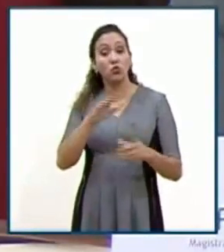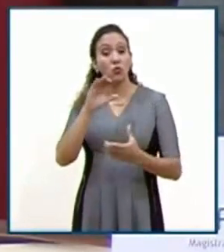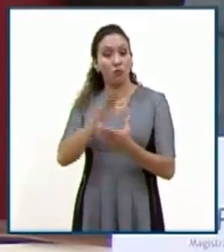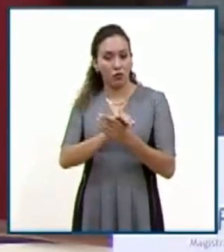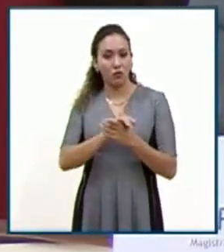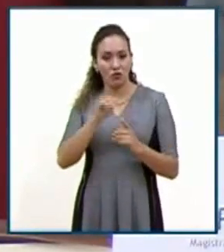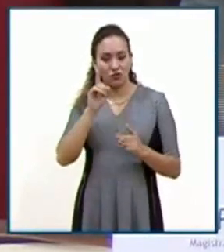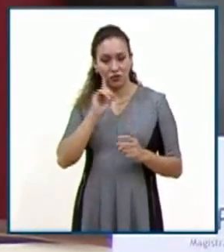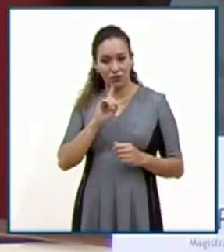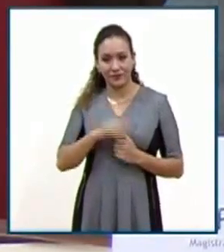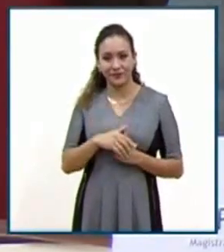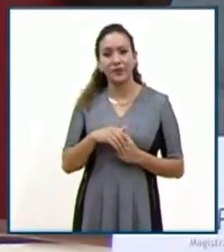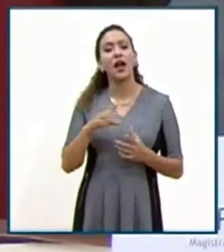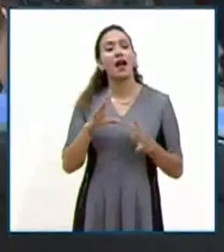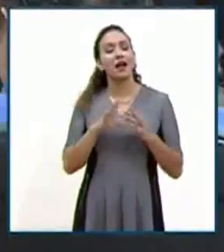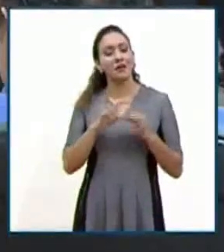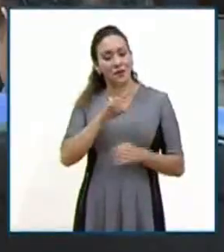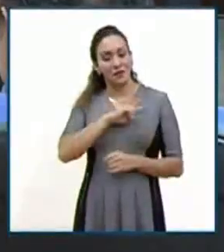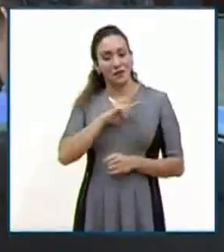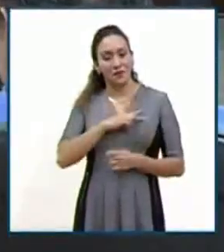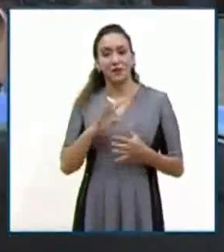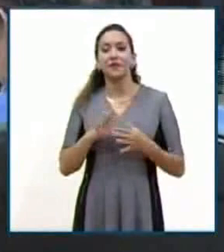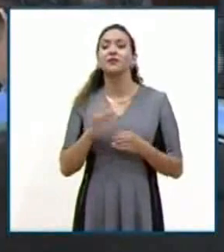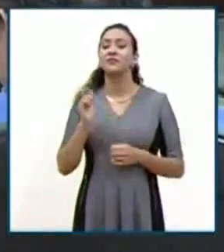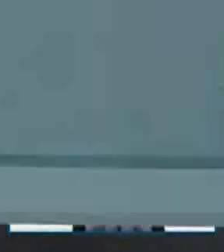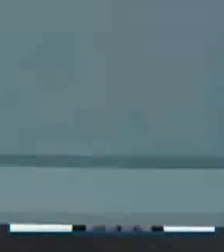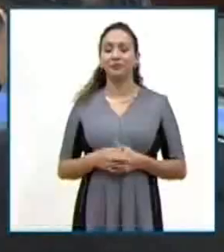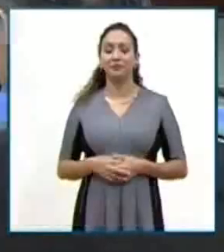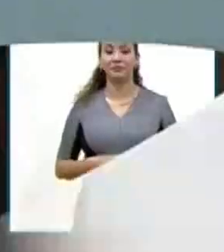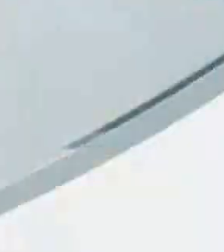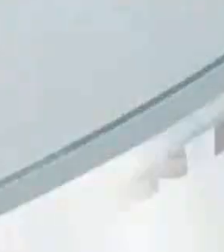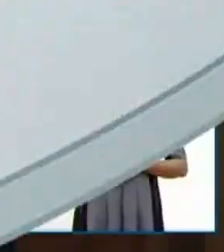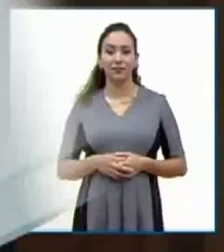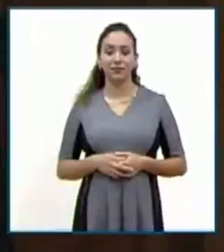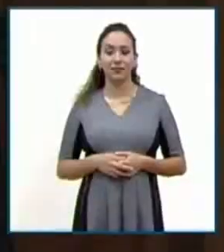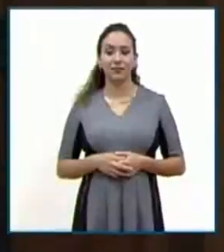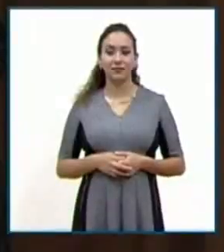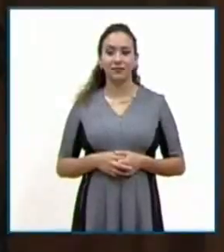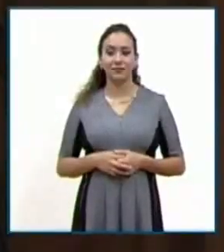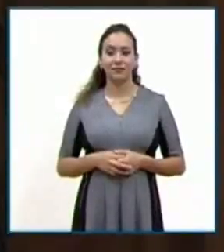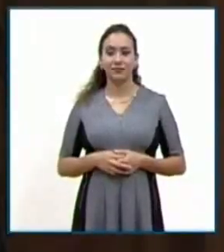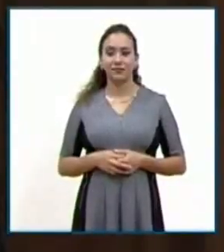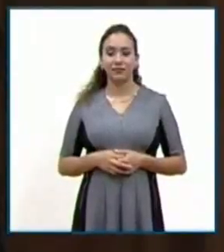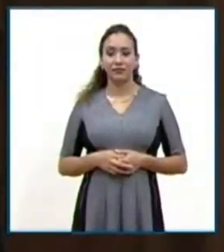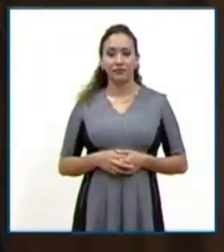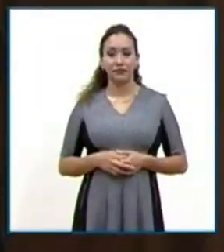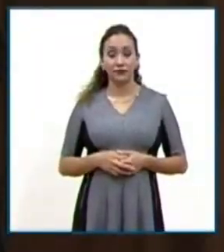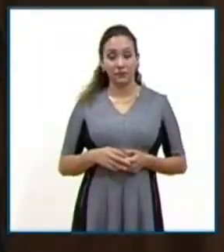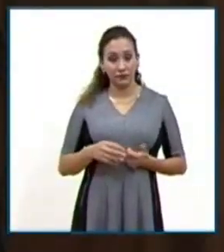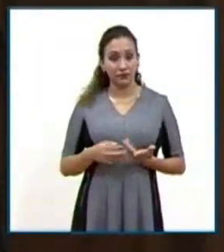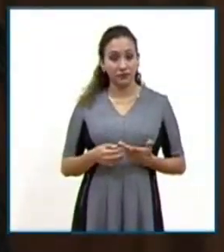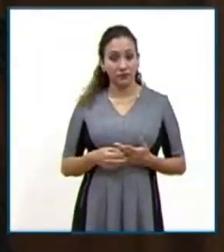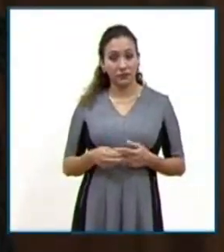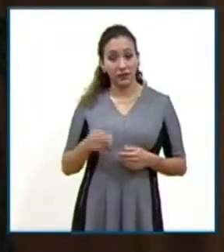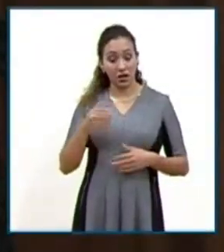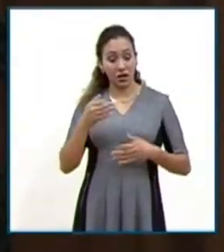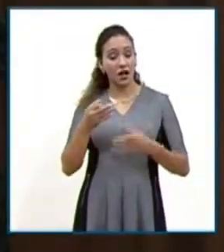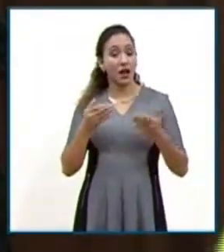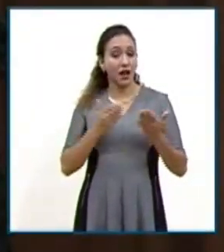conceptos, sus ideas, sus conclusiones a un fin que pudiera trascender de la